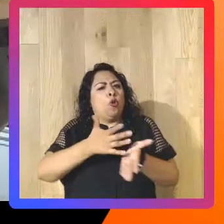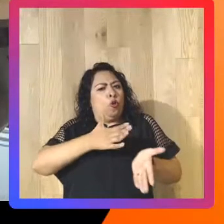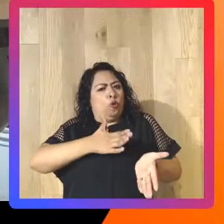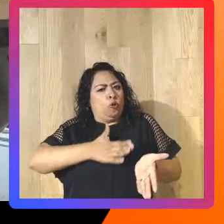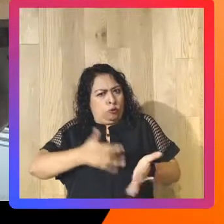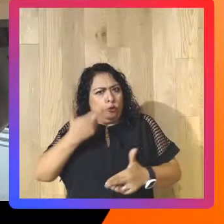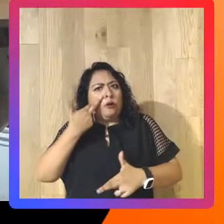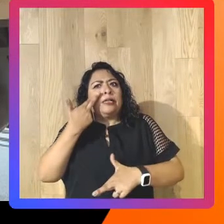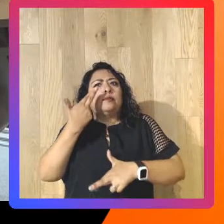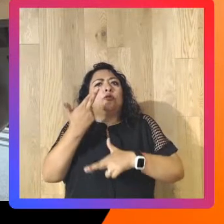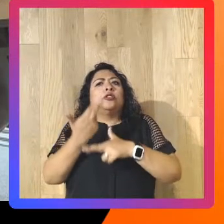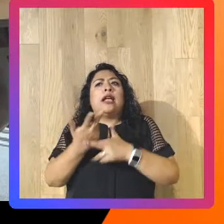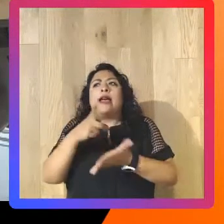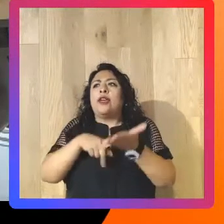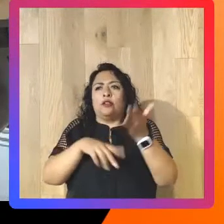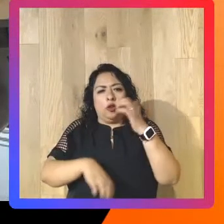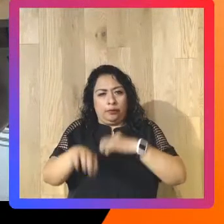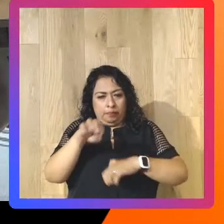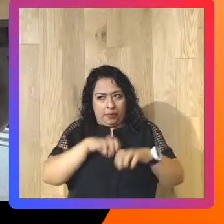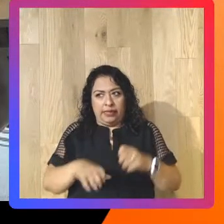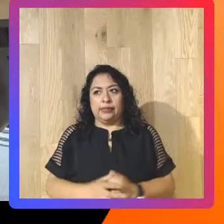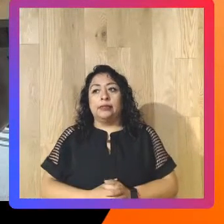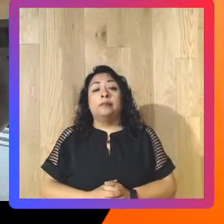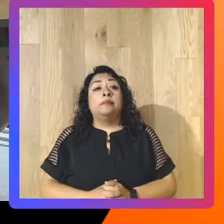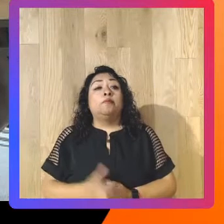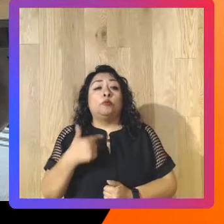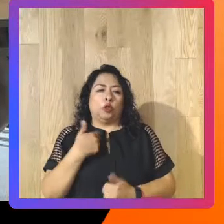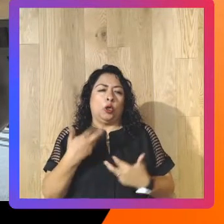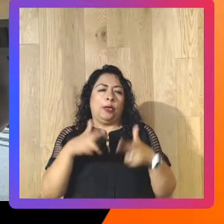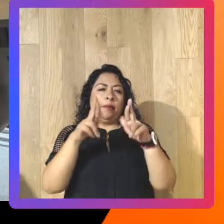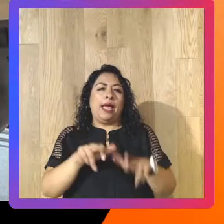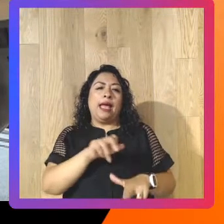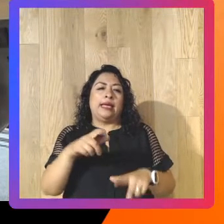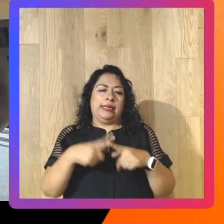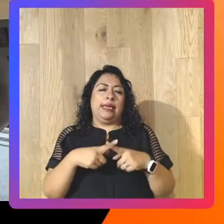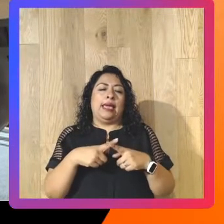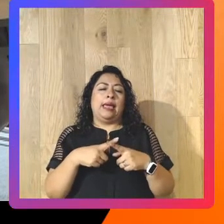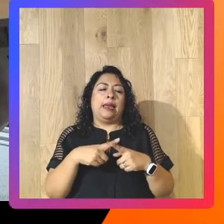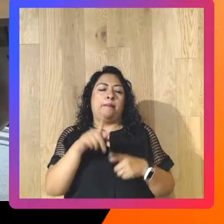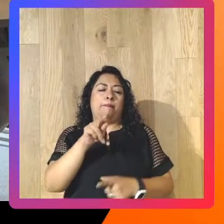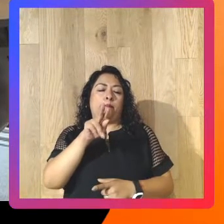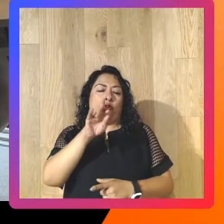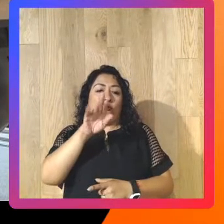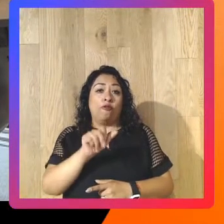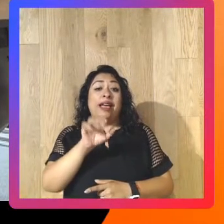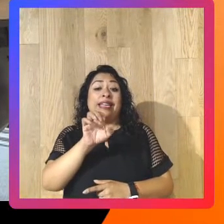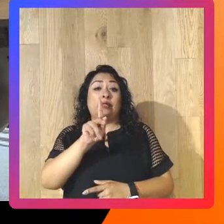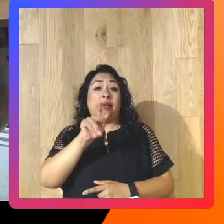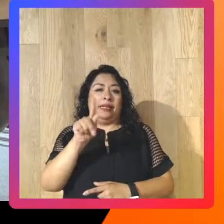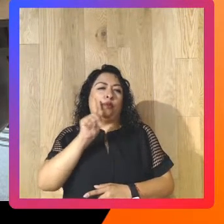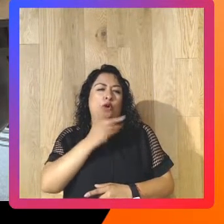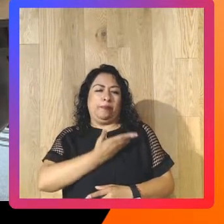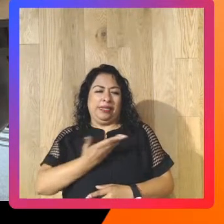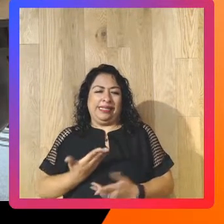y responsabilidad empresarial. En nombre de la profesora Esperanza Ortega Sar,